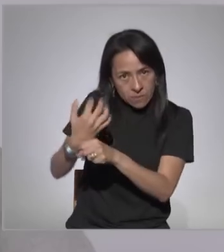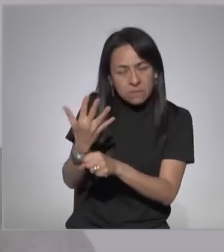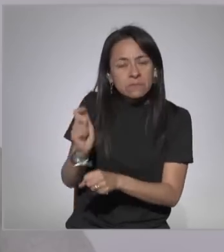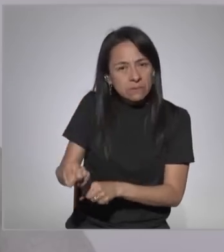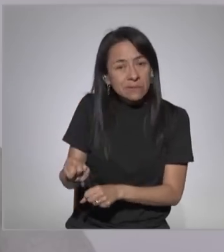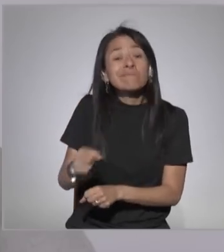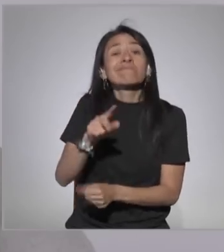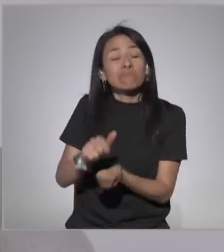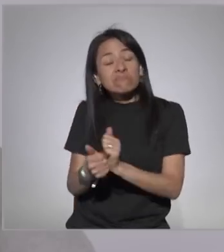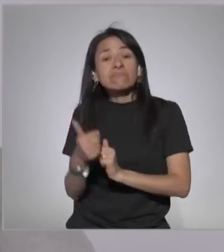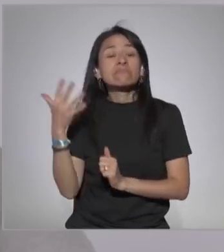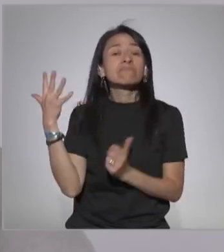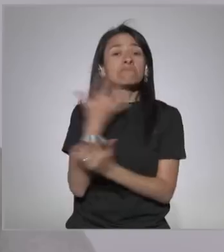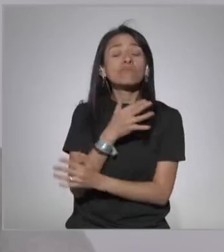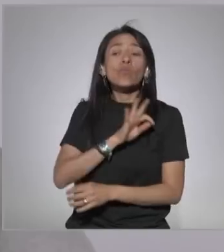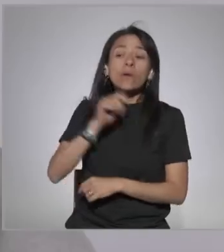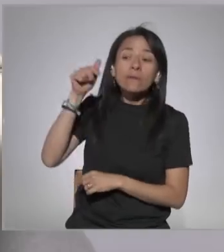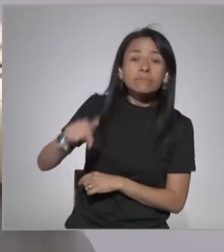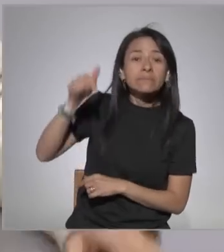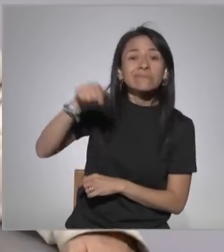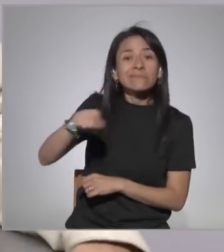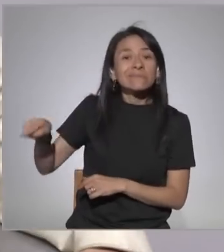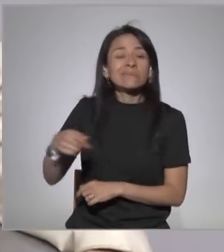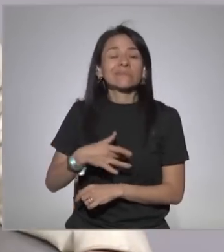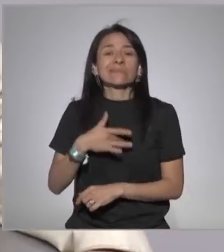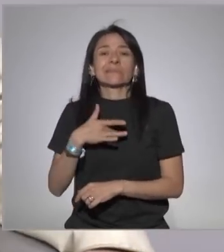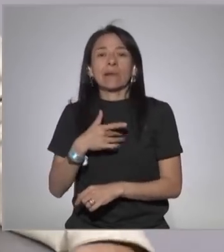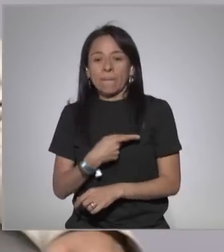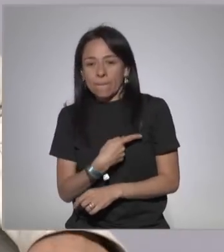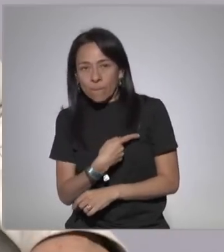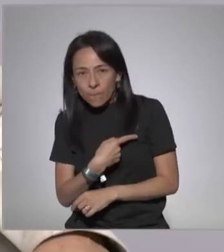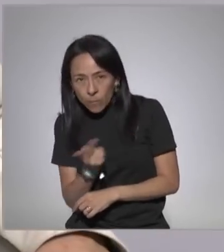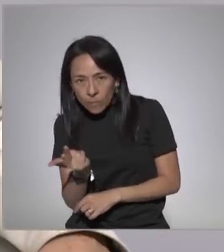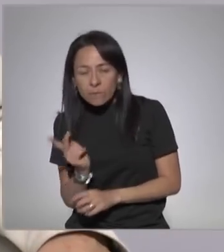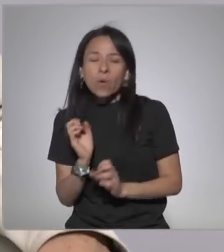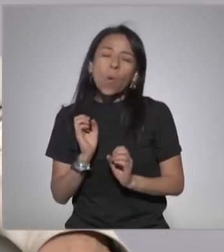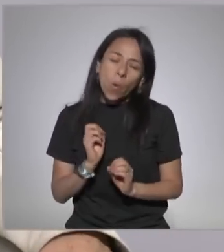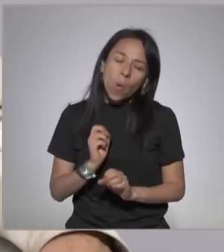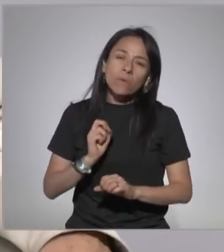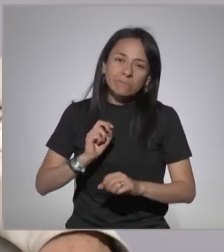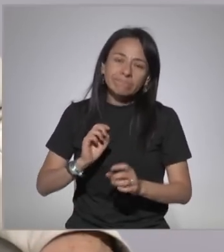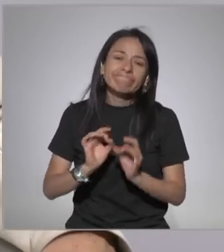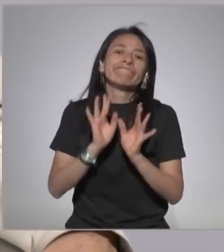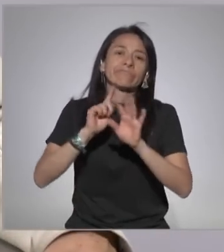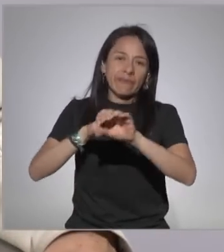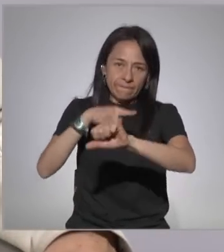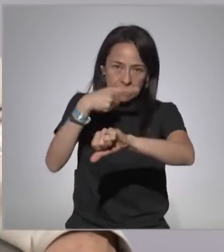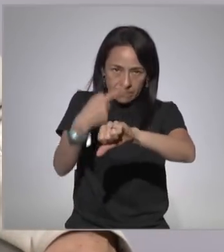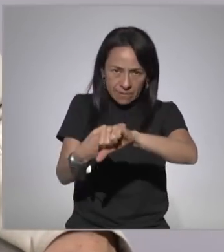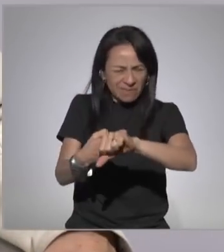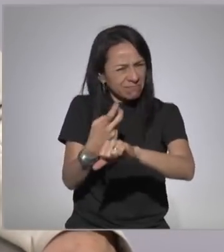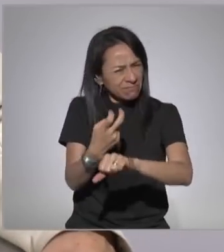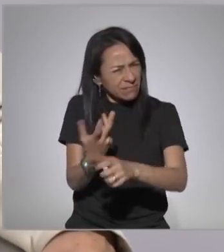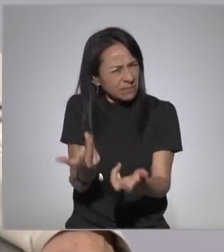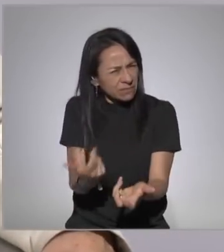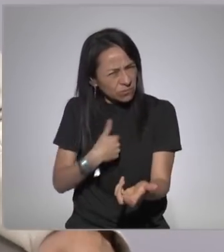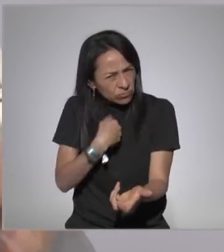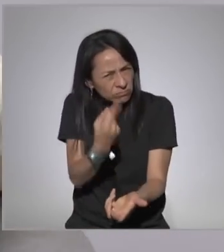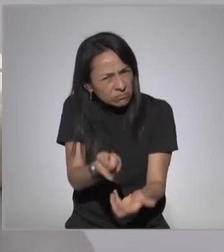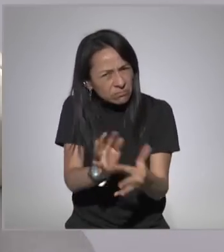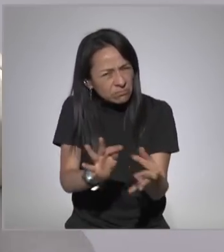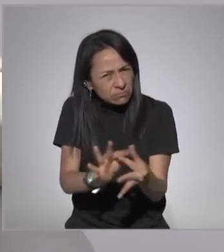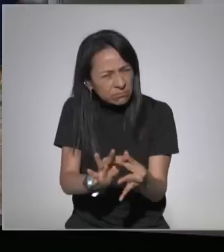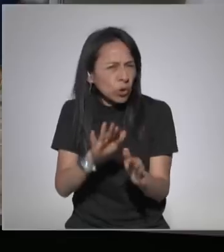de pobreza y de enfermedad. ¿Y por qué hablar de esto cuando estamos hablando de intimidad? Porque me